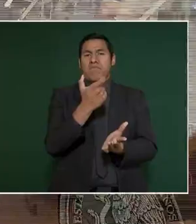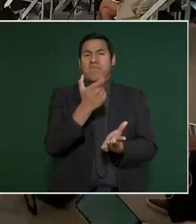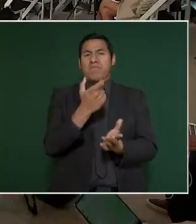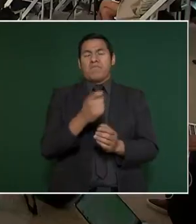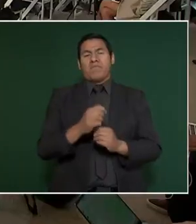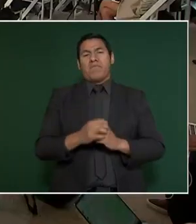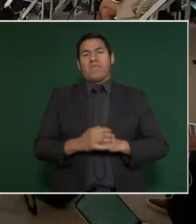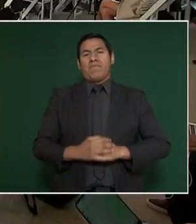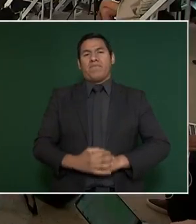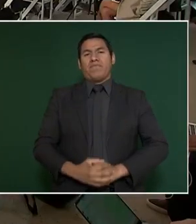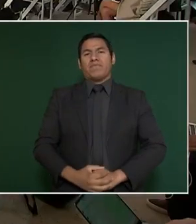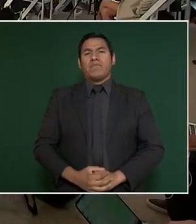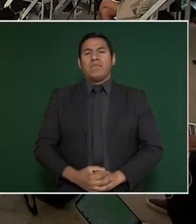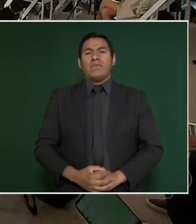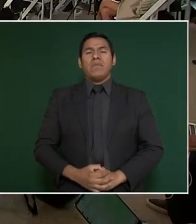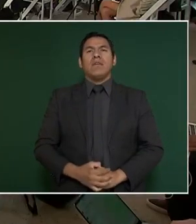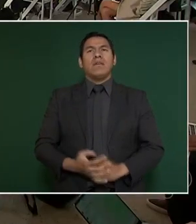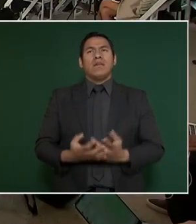pensión